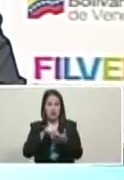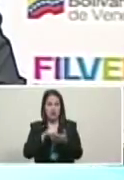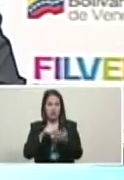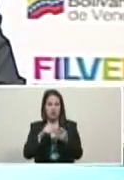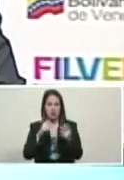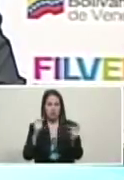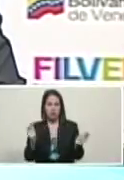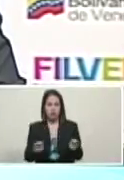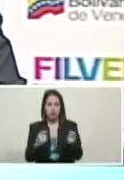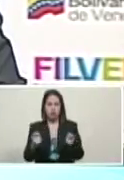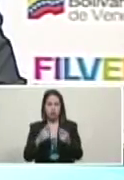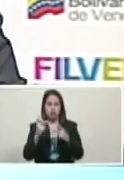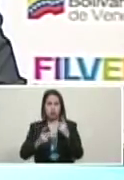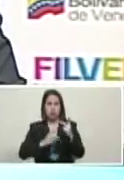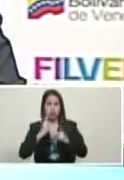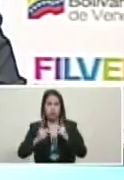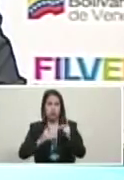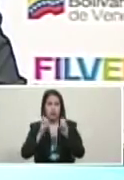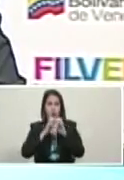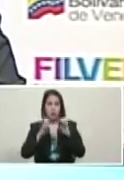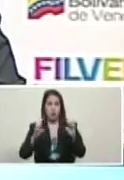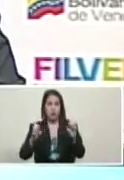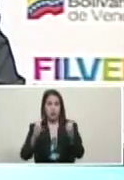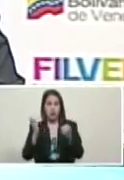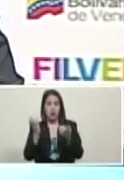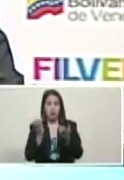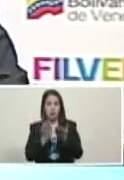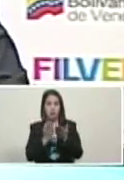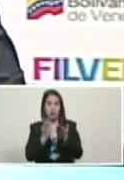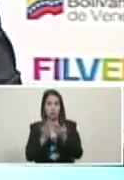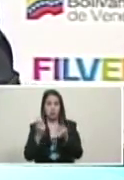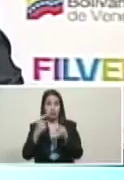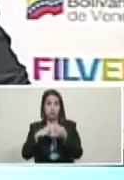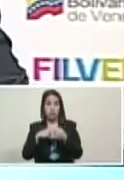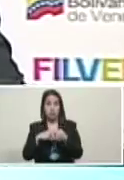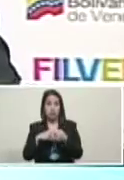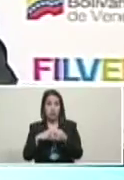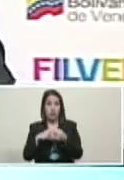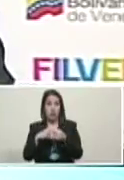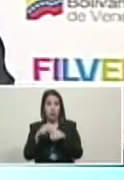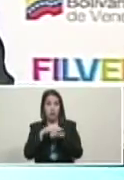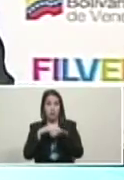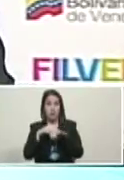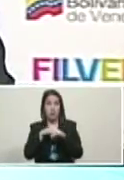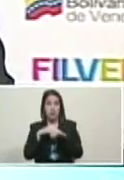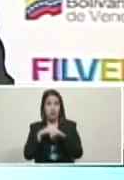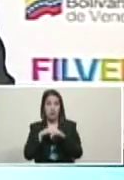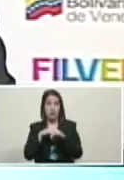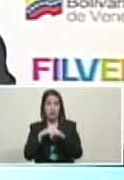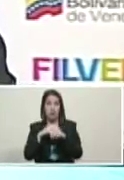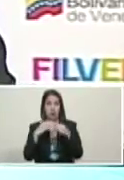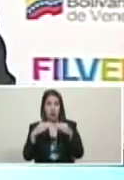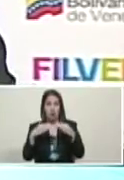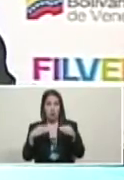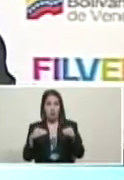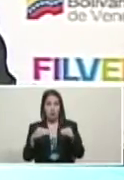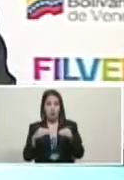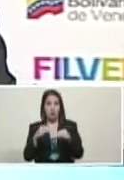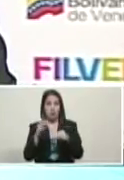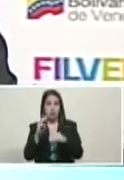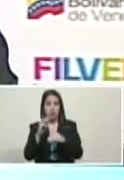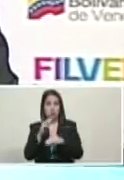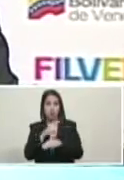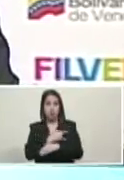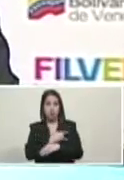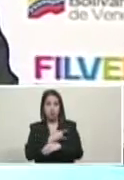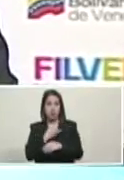culturales e instituciones educativas adscritos al Ministerio del Poder Popular, aprobado de